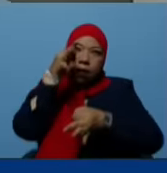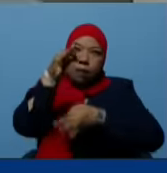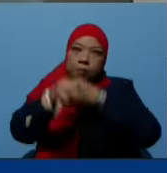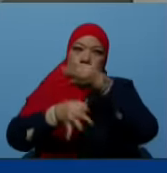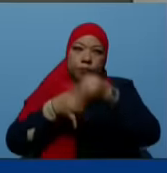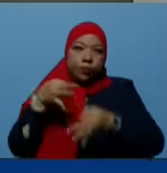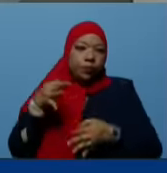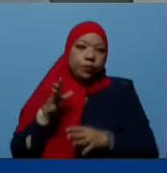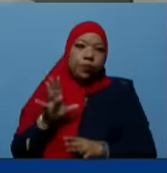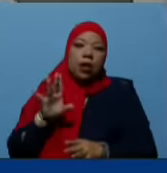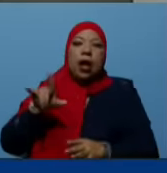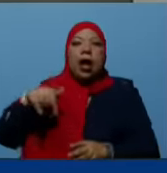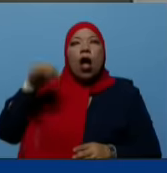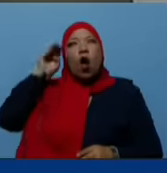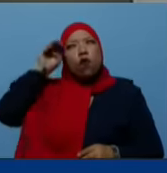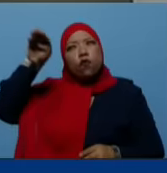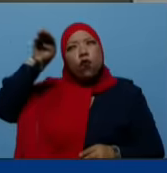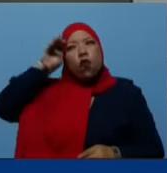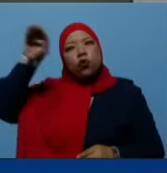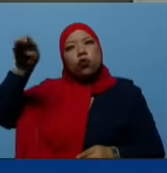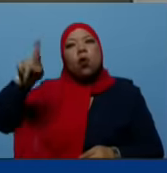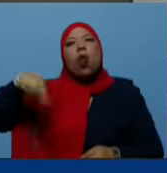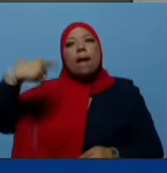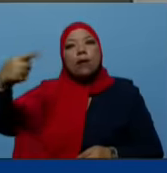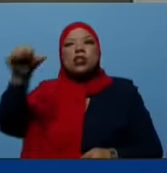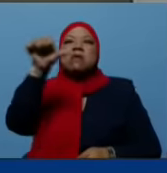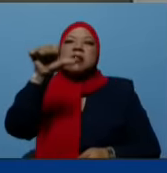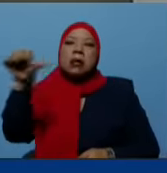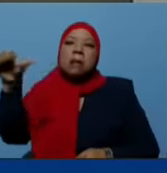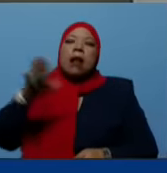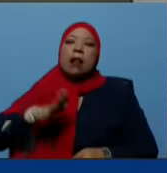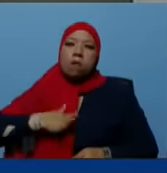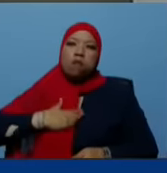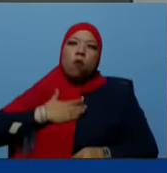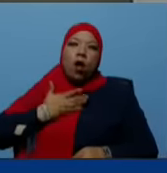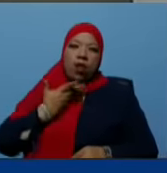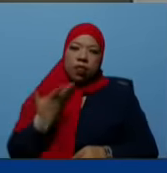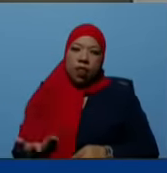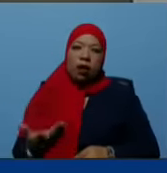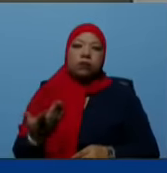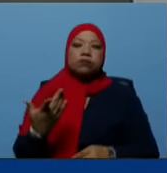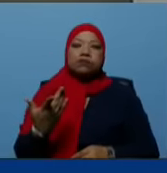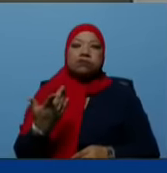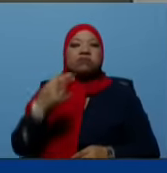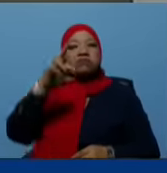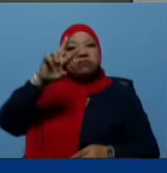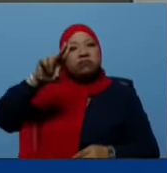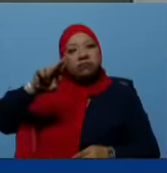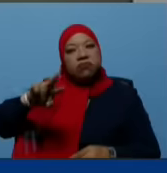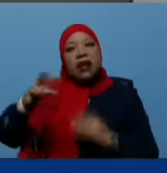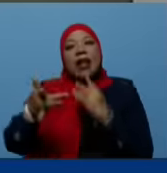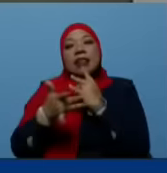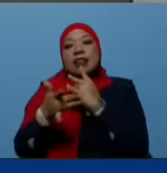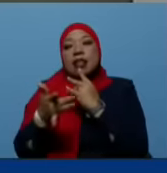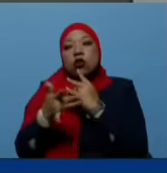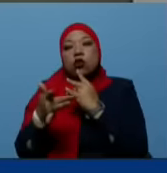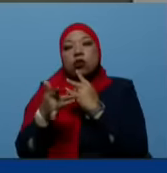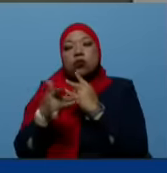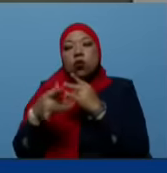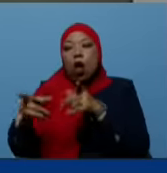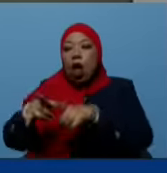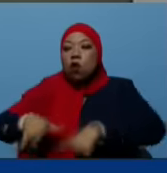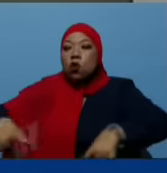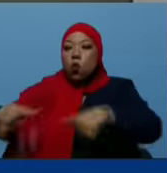No sé si más adelante, en los días que están por venir, porque uno da detalles técnicos y hay una sala de